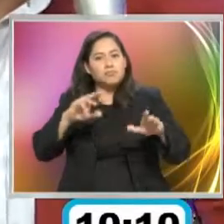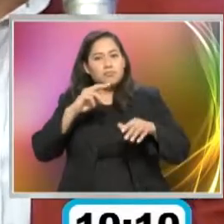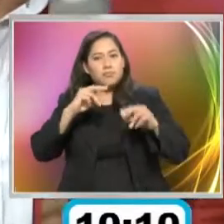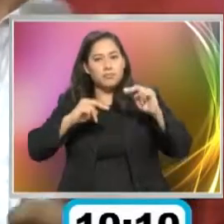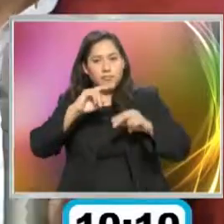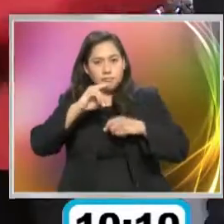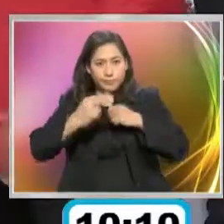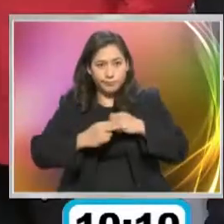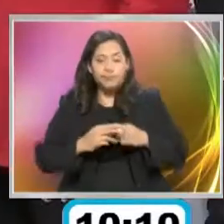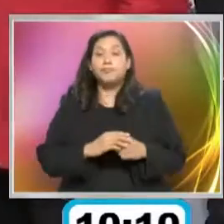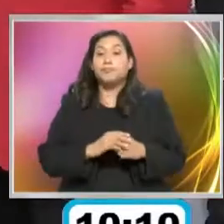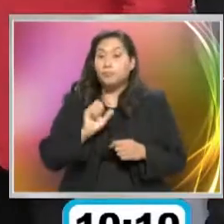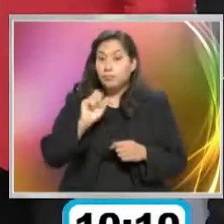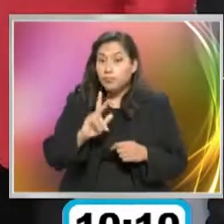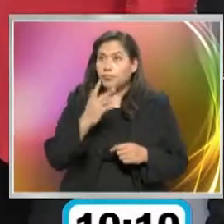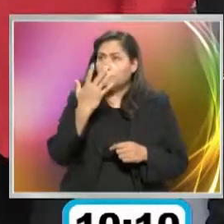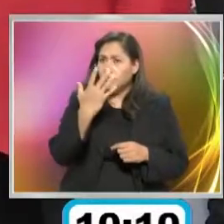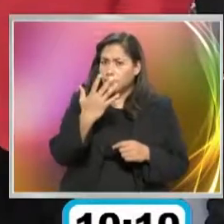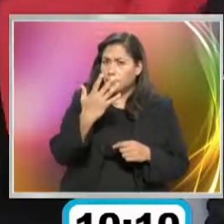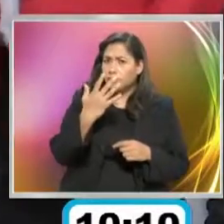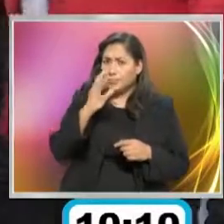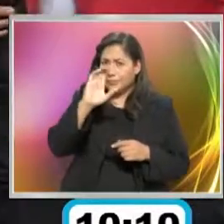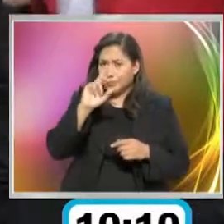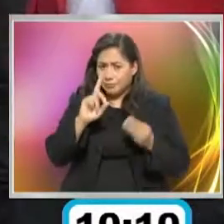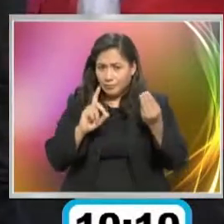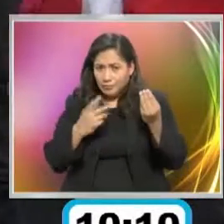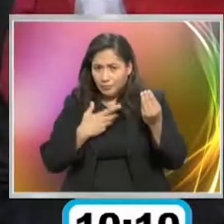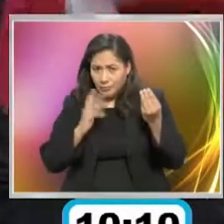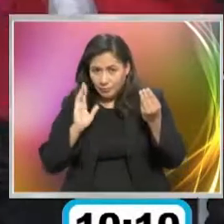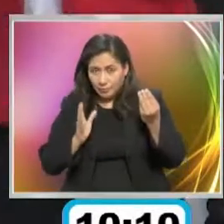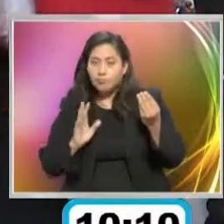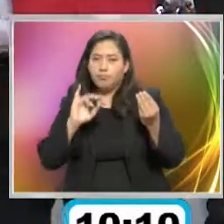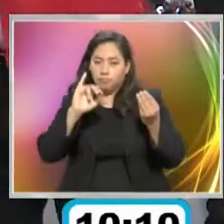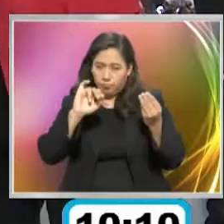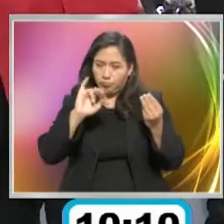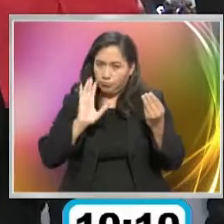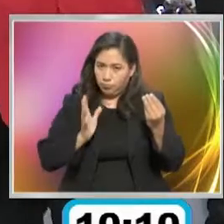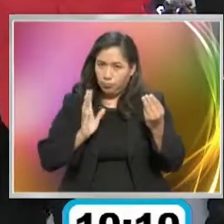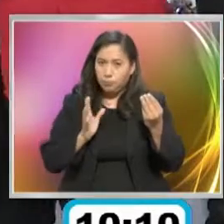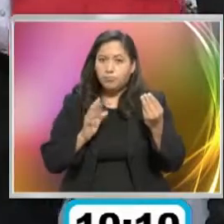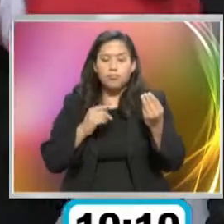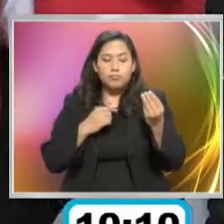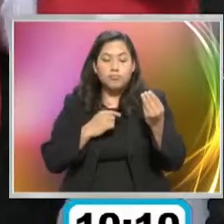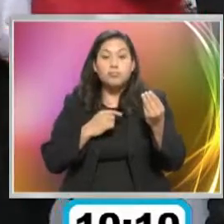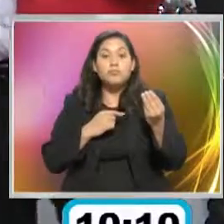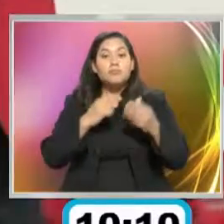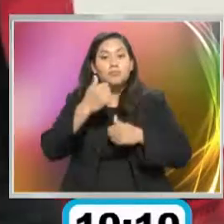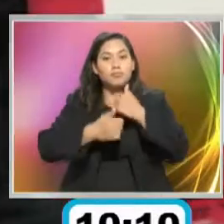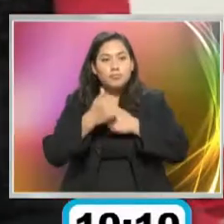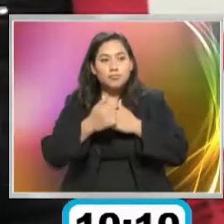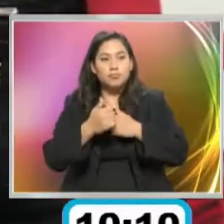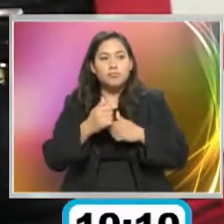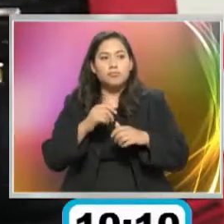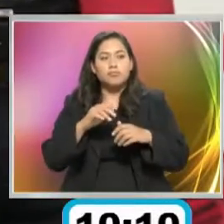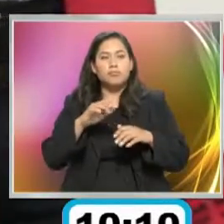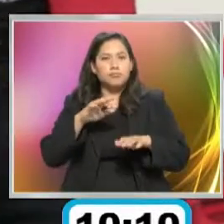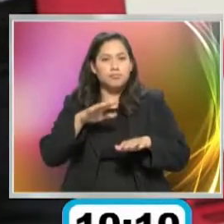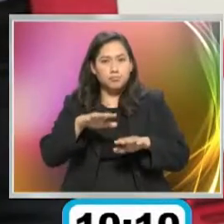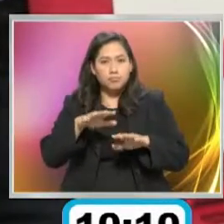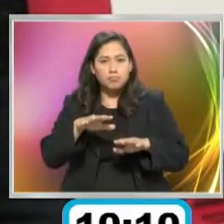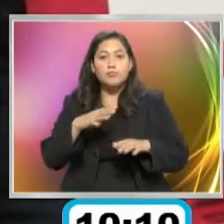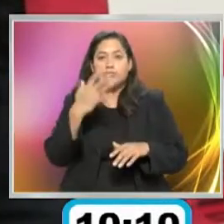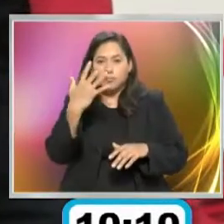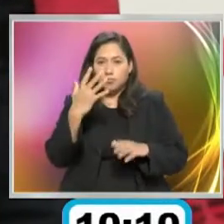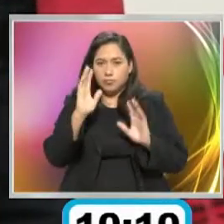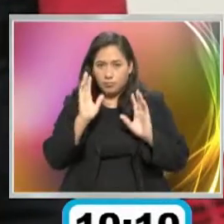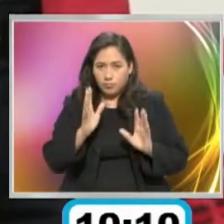nacional. Ok. 5 discos tienen. Sí, ya en la carrera de La Imponente van